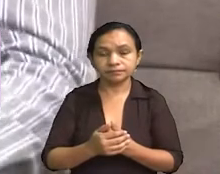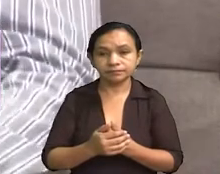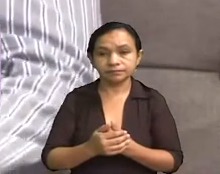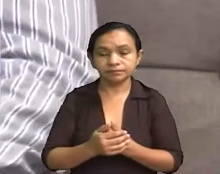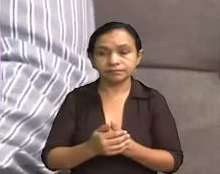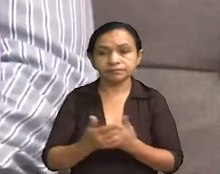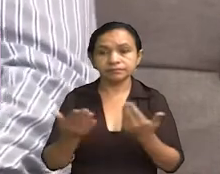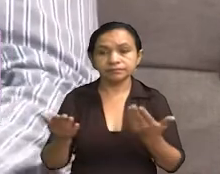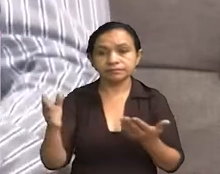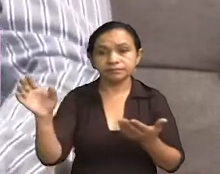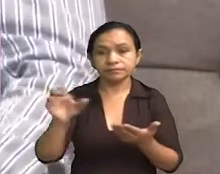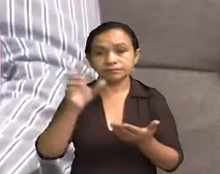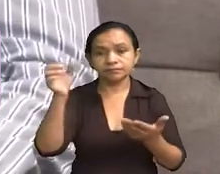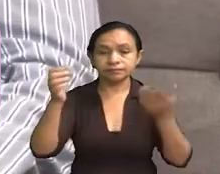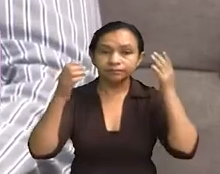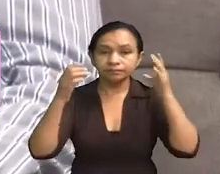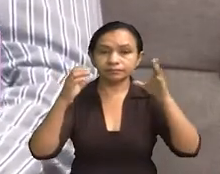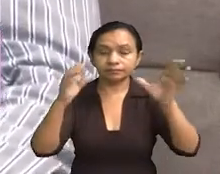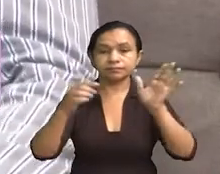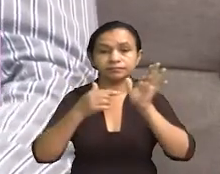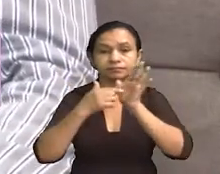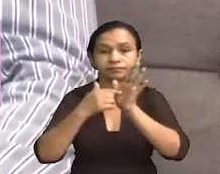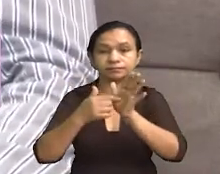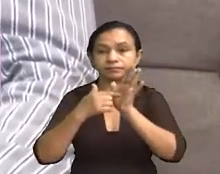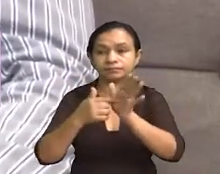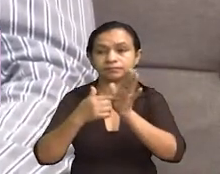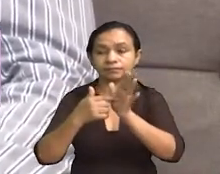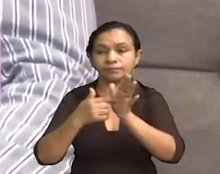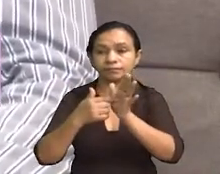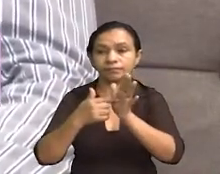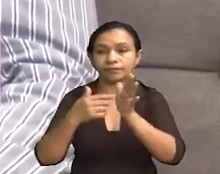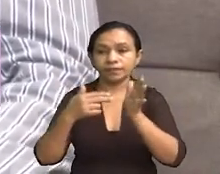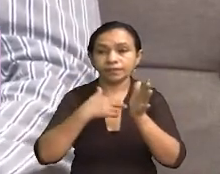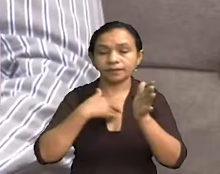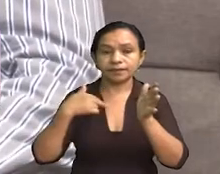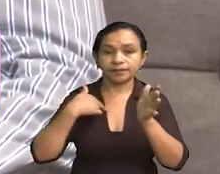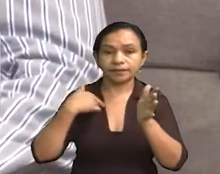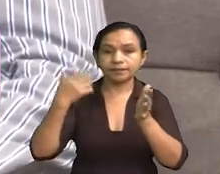Además de otros elementos, por ejemplo, las recaudaciones